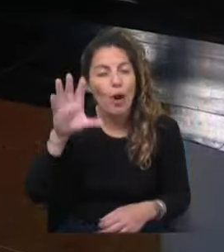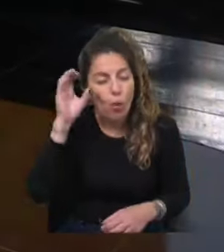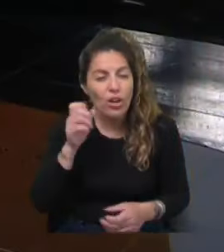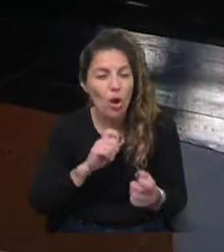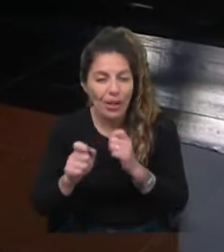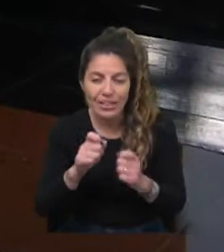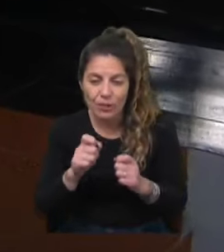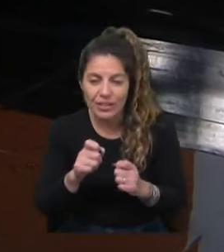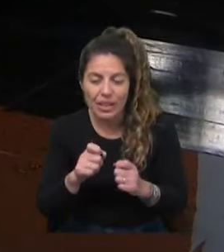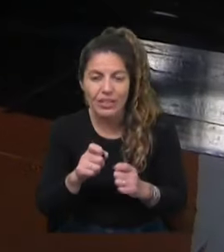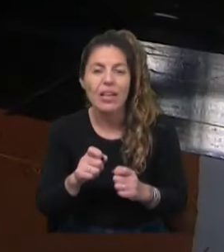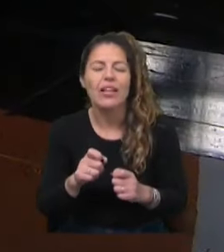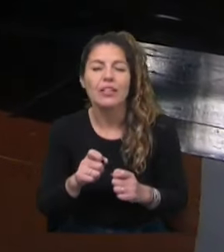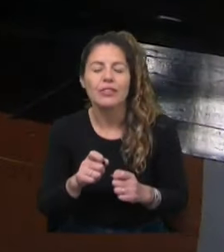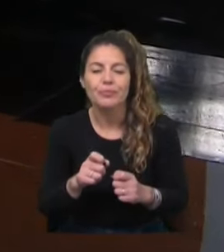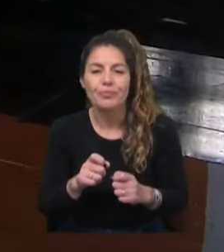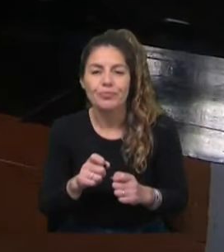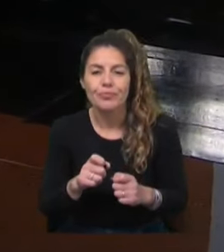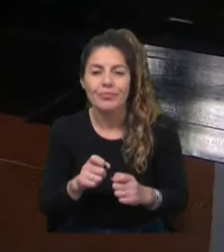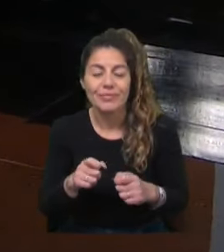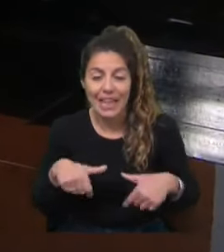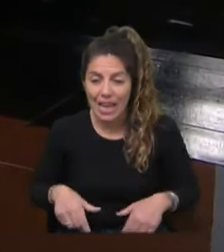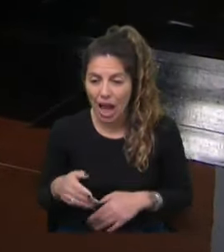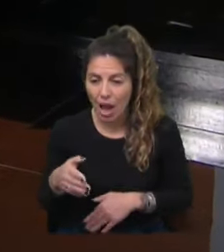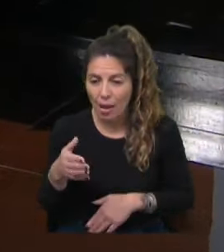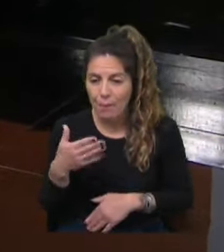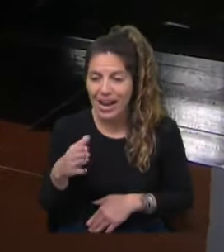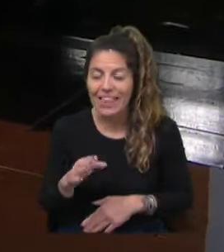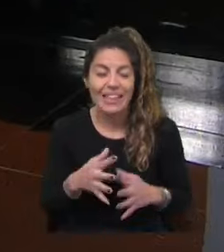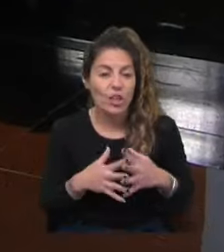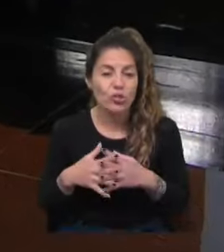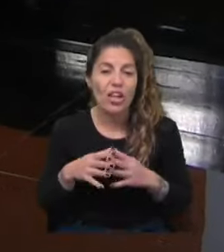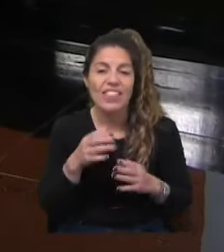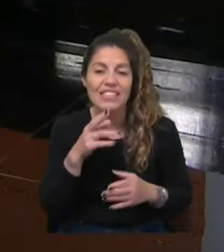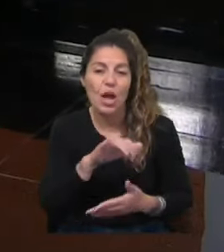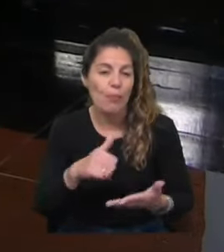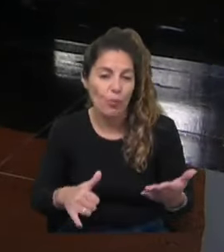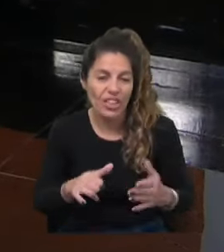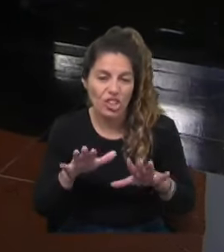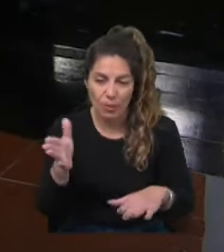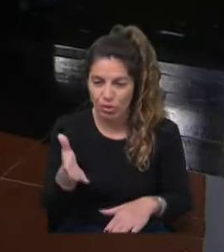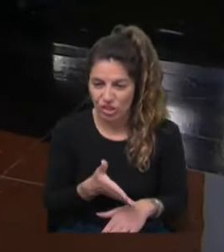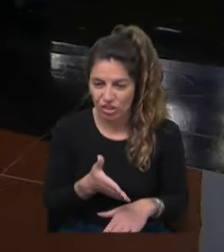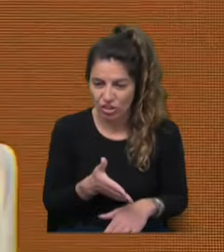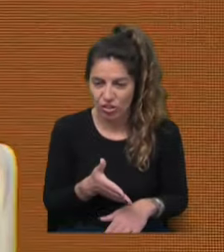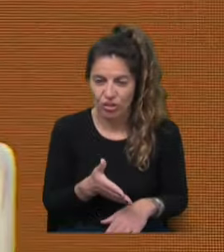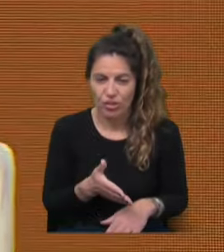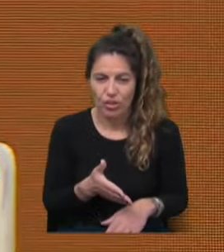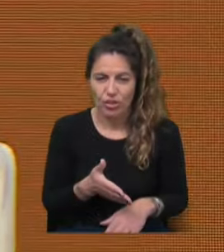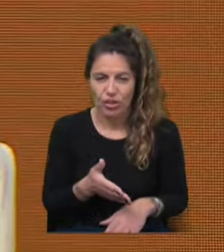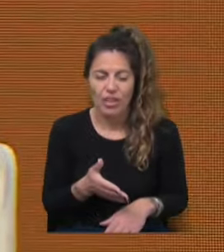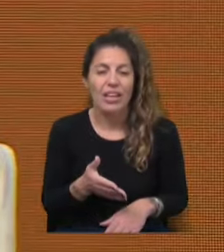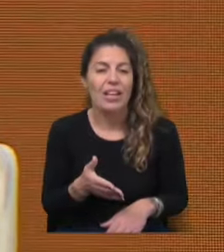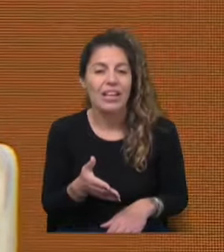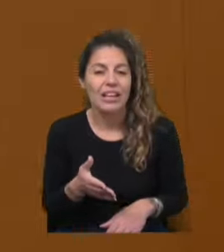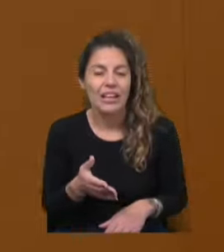a Margaret Murray, que era de la Embajada de Estados Unidos. Ella decía, el promedio mundial es 10%. O sea, se difícil, las